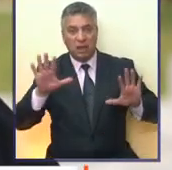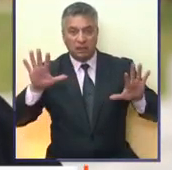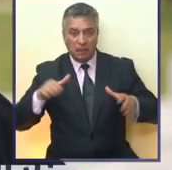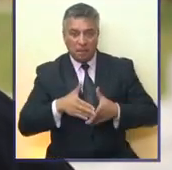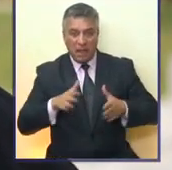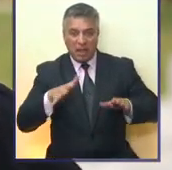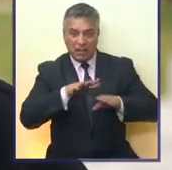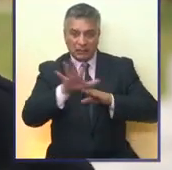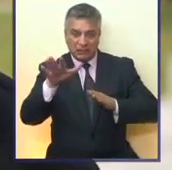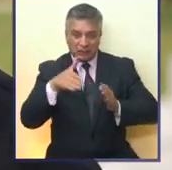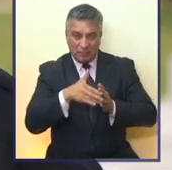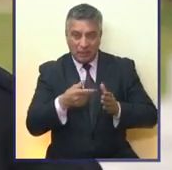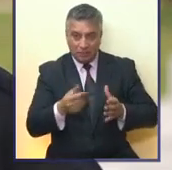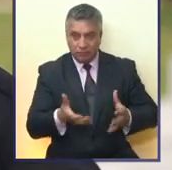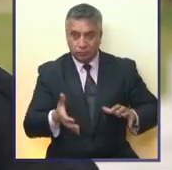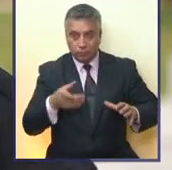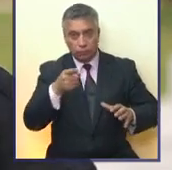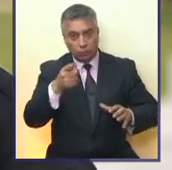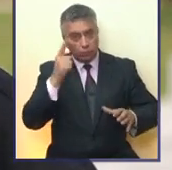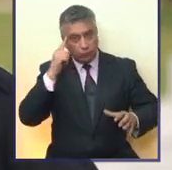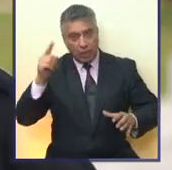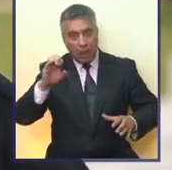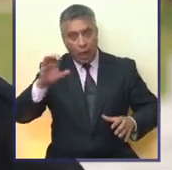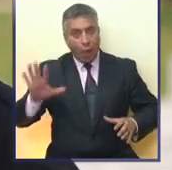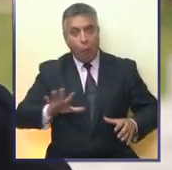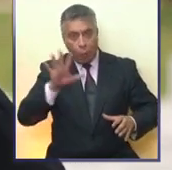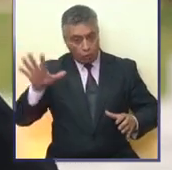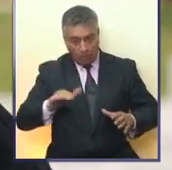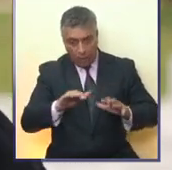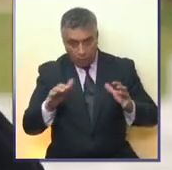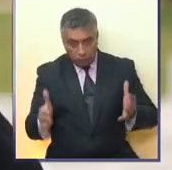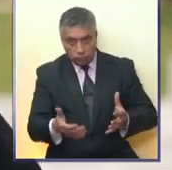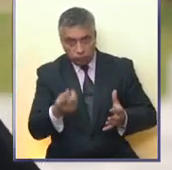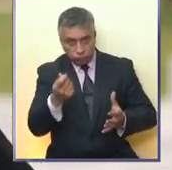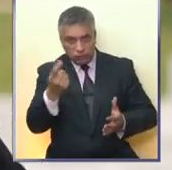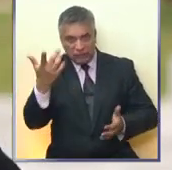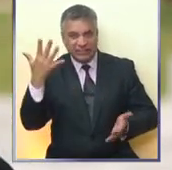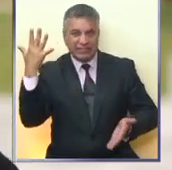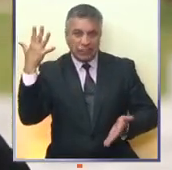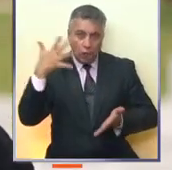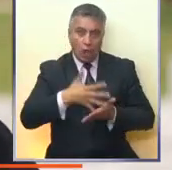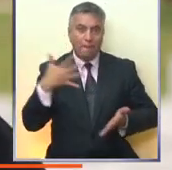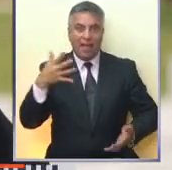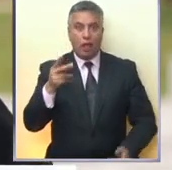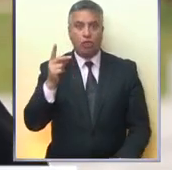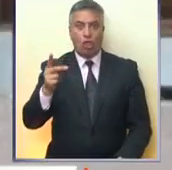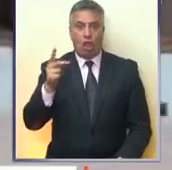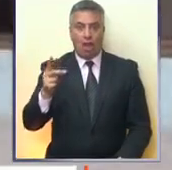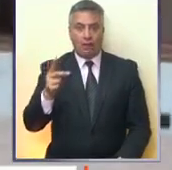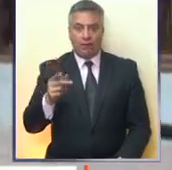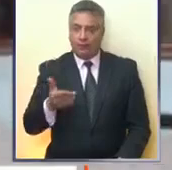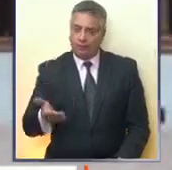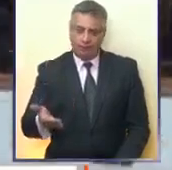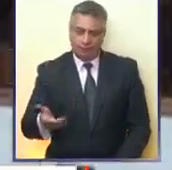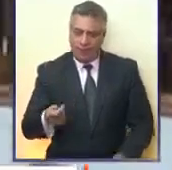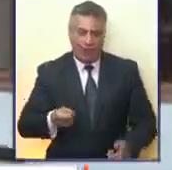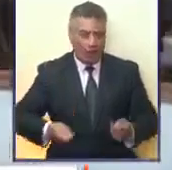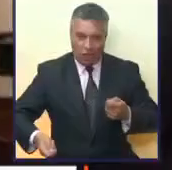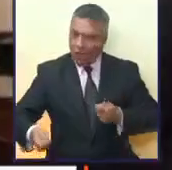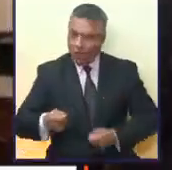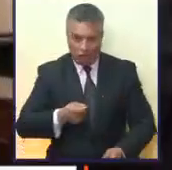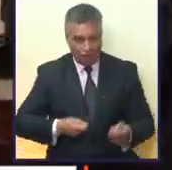pesos, y se da cuenta que en Europa este mismo cántaro cuesta 5.000 dólares, sin lugar a duda hay un negocio redondo acá.